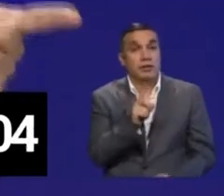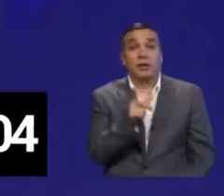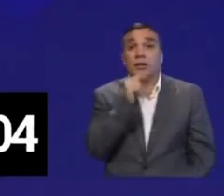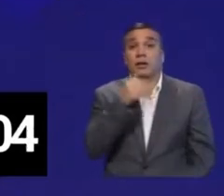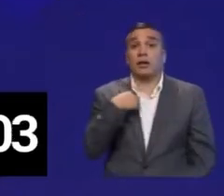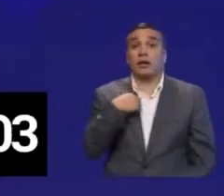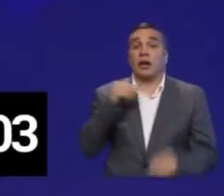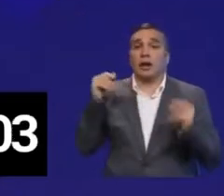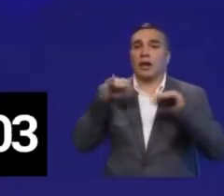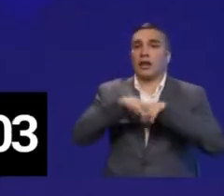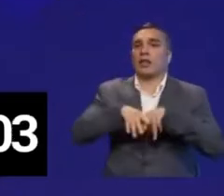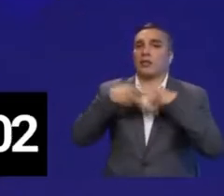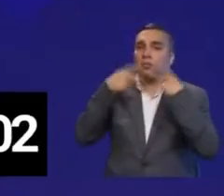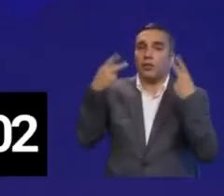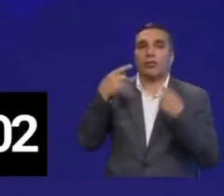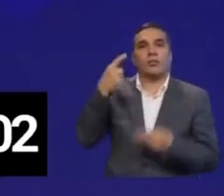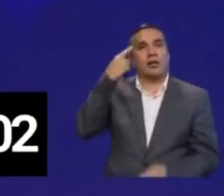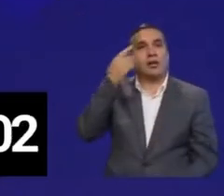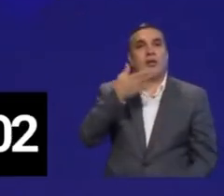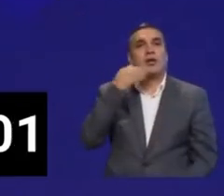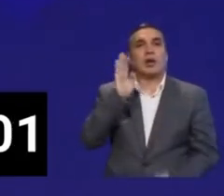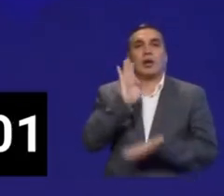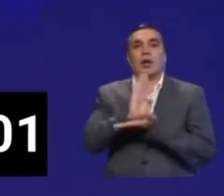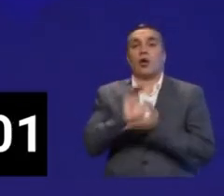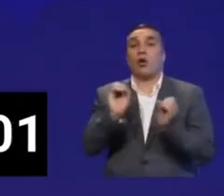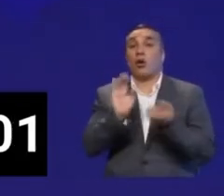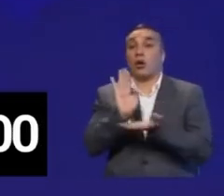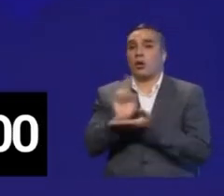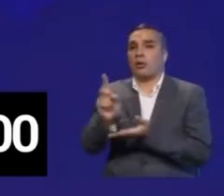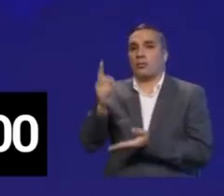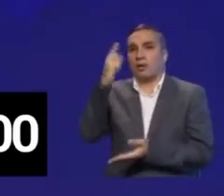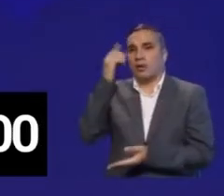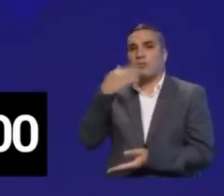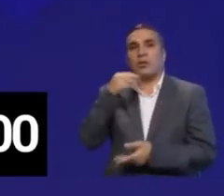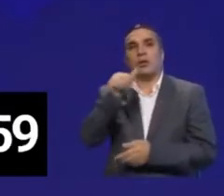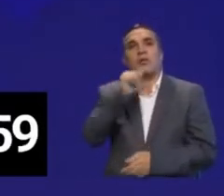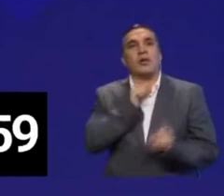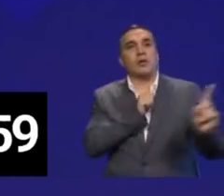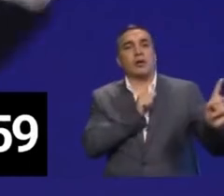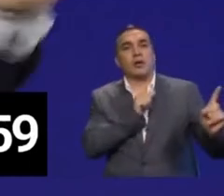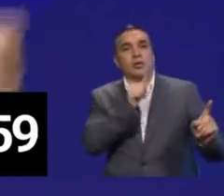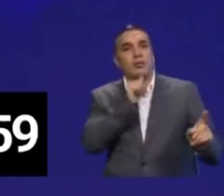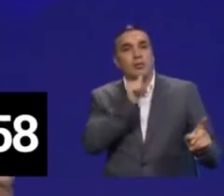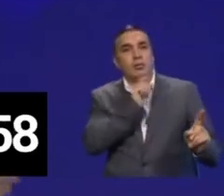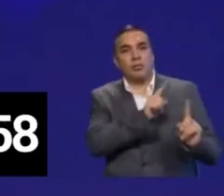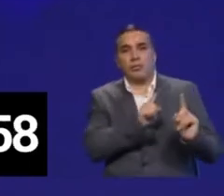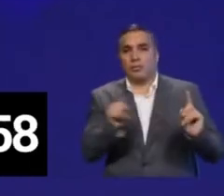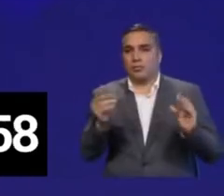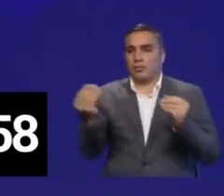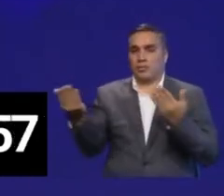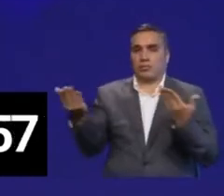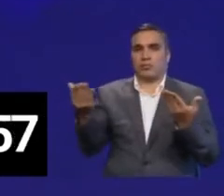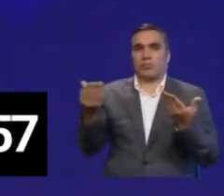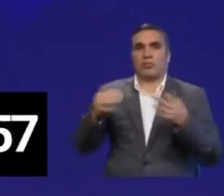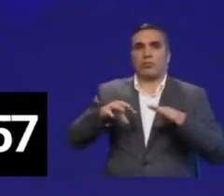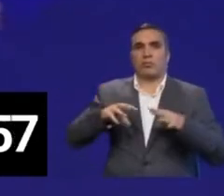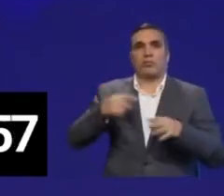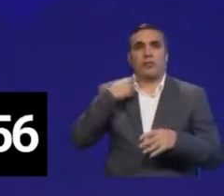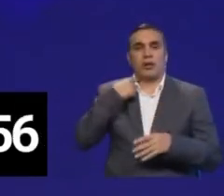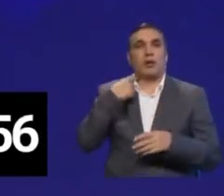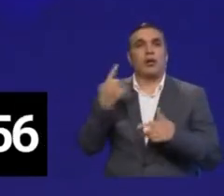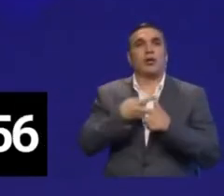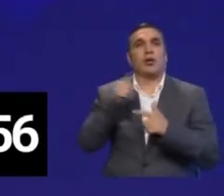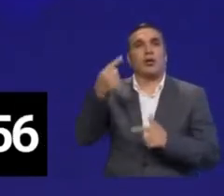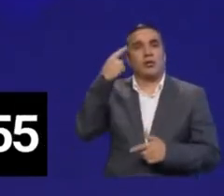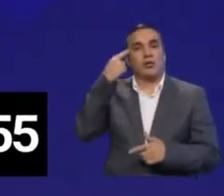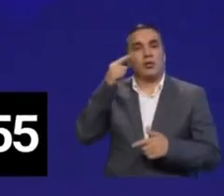la red pública y piensan que es mejor en el IES, y los que están en el IES piensan que es mejor en el sector privado, y en el sector privado muchas veces nos explotan. El Estado tiene que meterle la